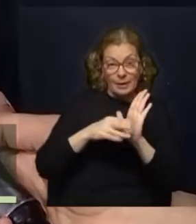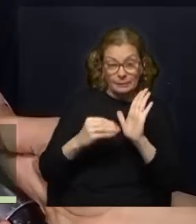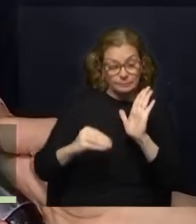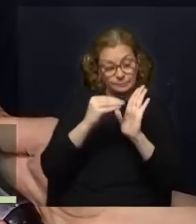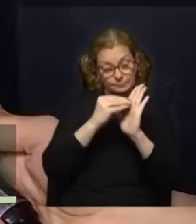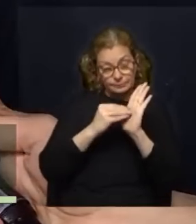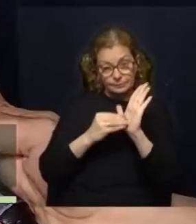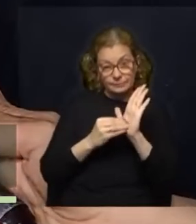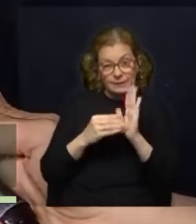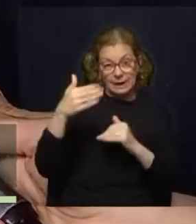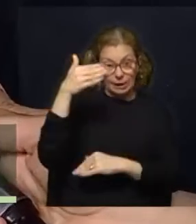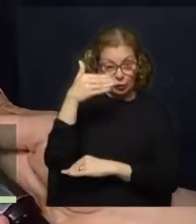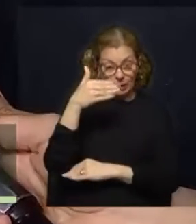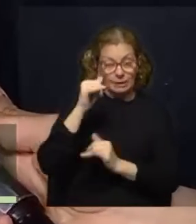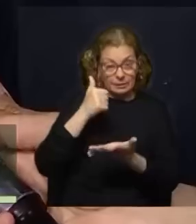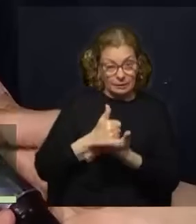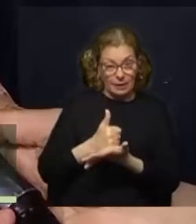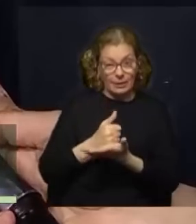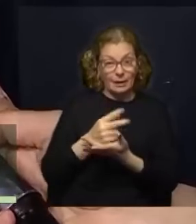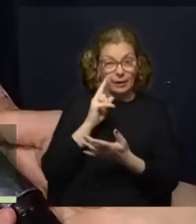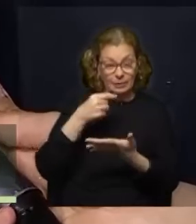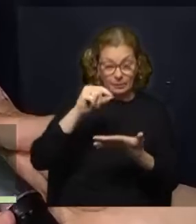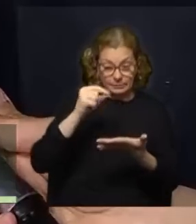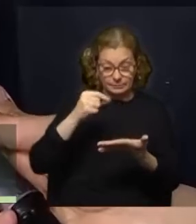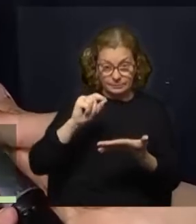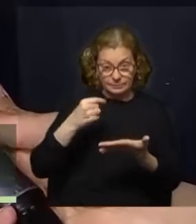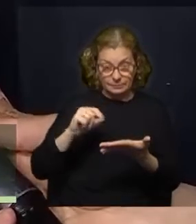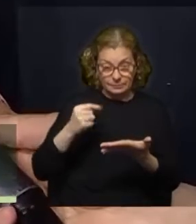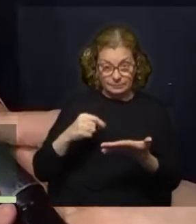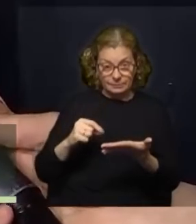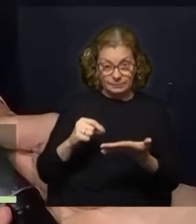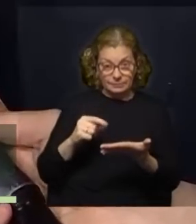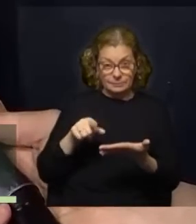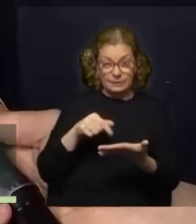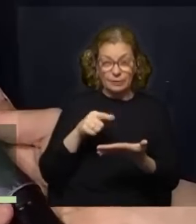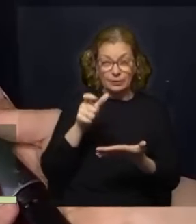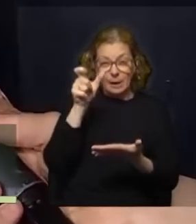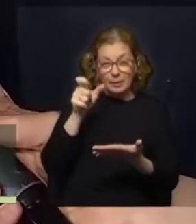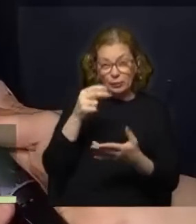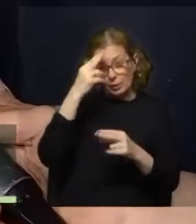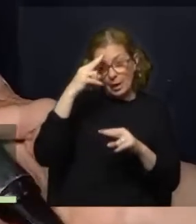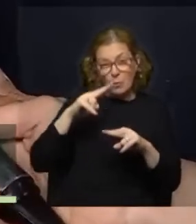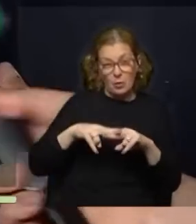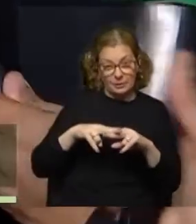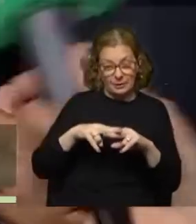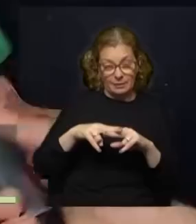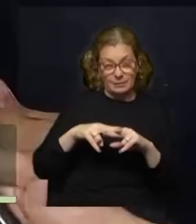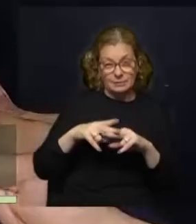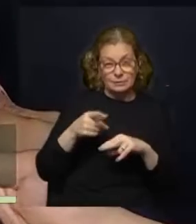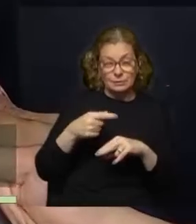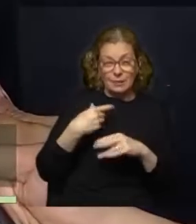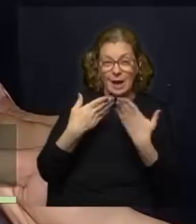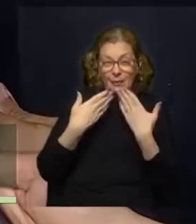instalados en el hotel y ahí se va haciendo el cotejo cuando esté la identificación de la persona fallecida yo